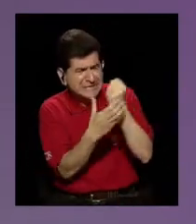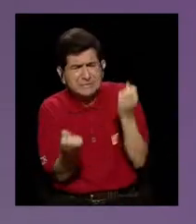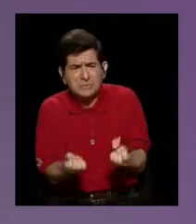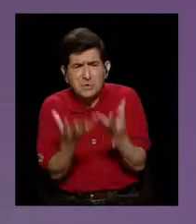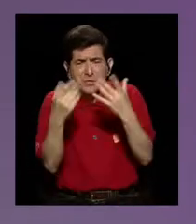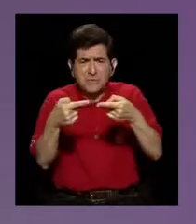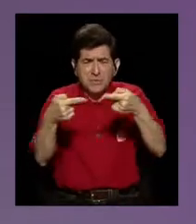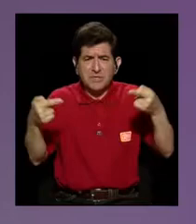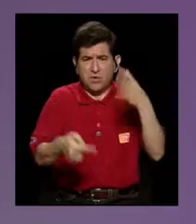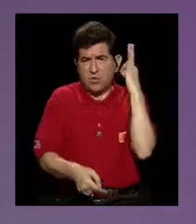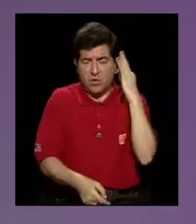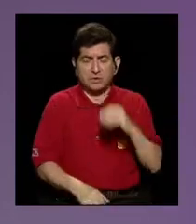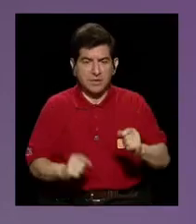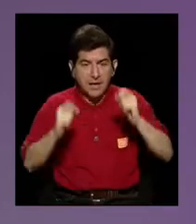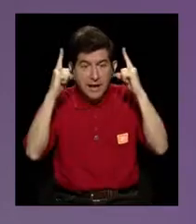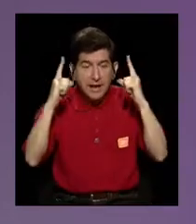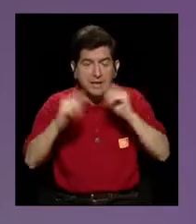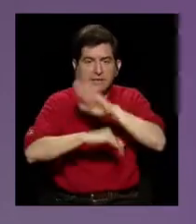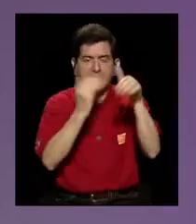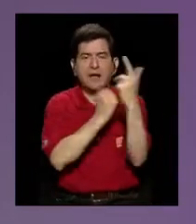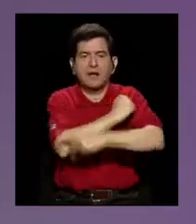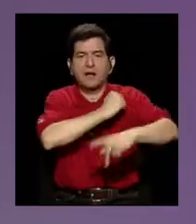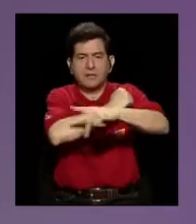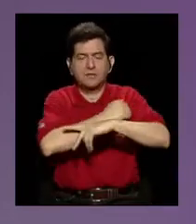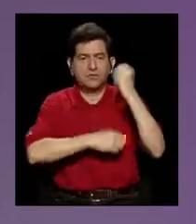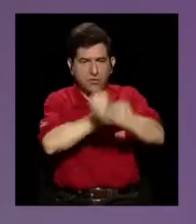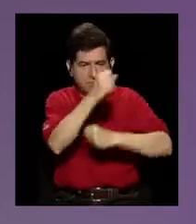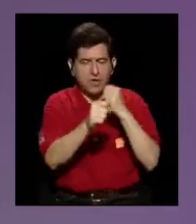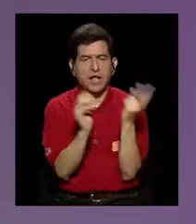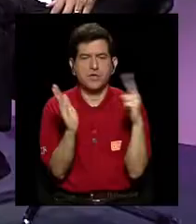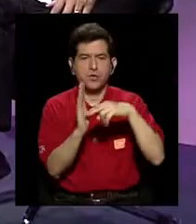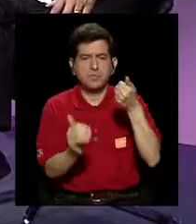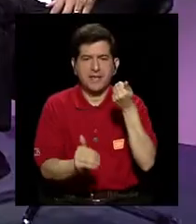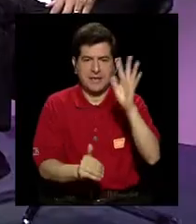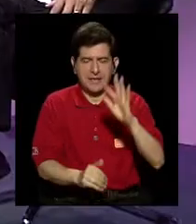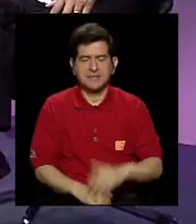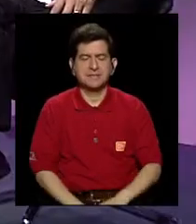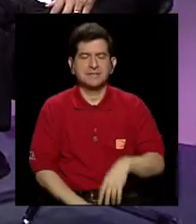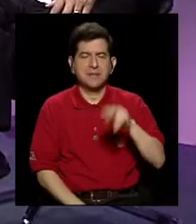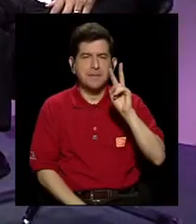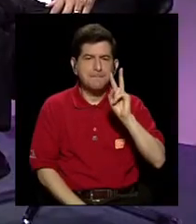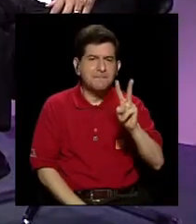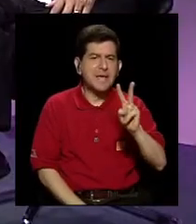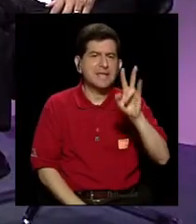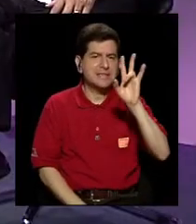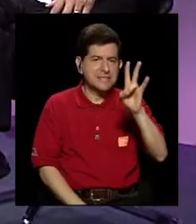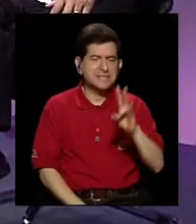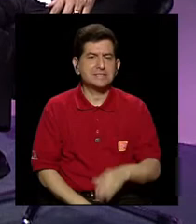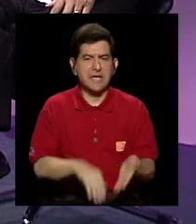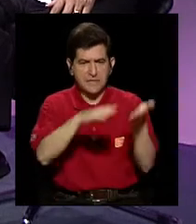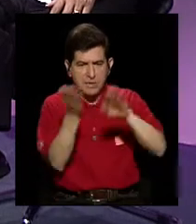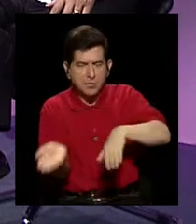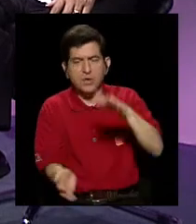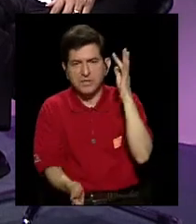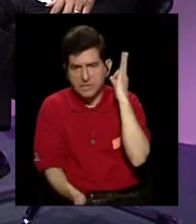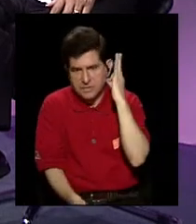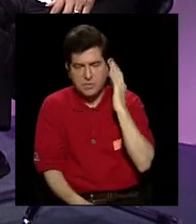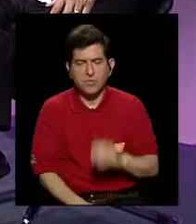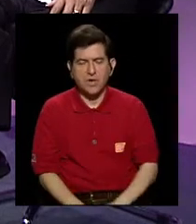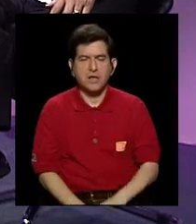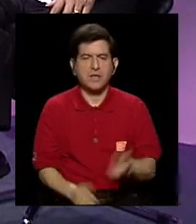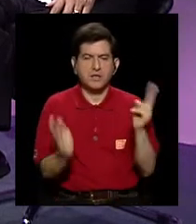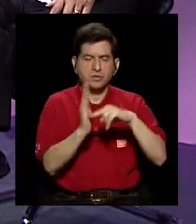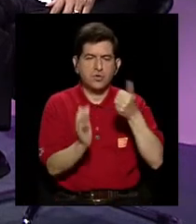femicidios que puso en alerta a todo el país. En el año 2015 hubo 27 muertes de mujeres, en